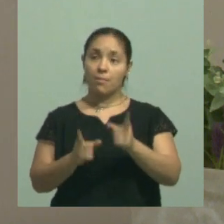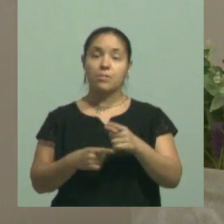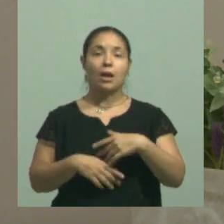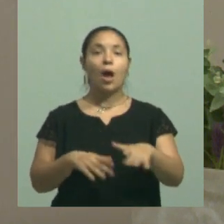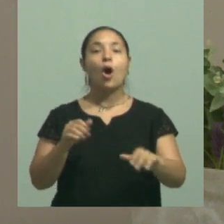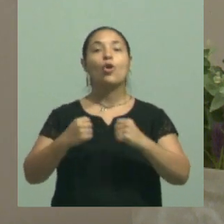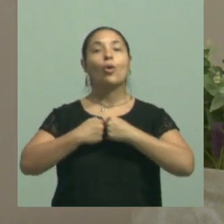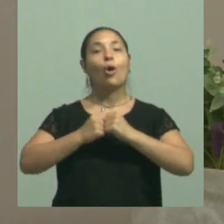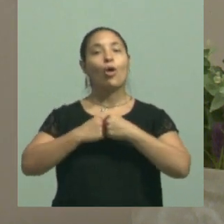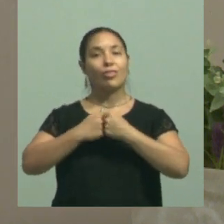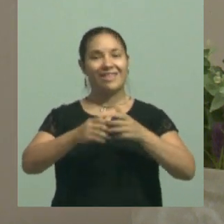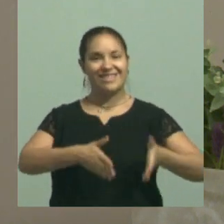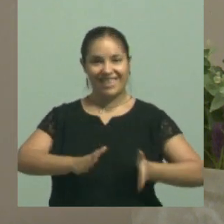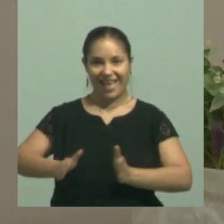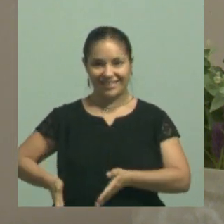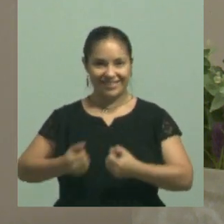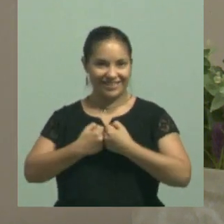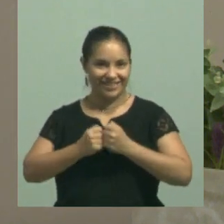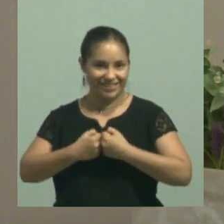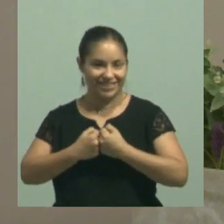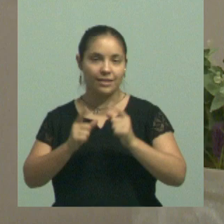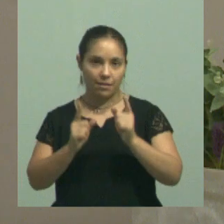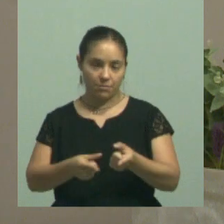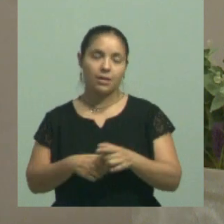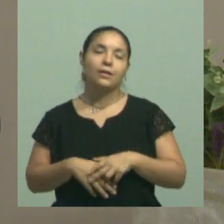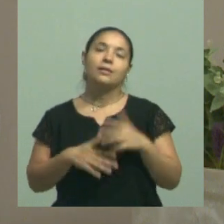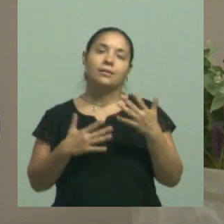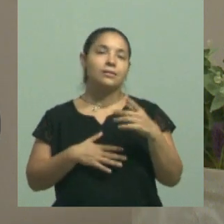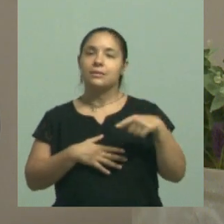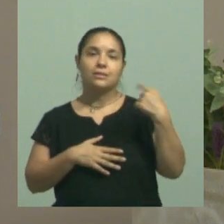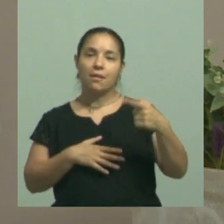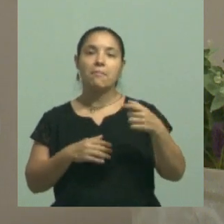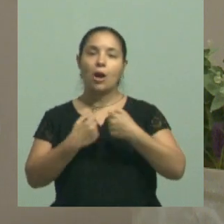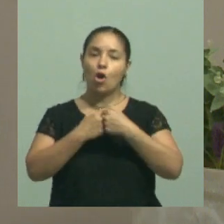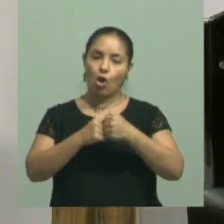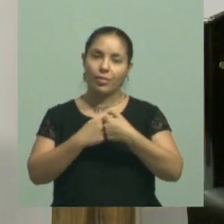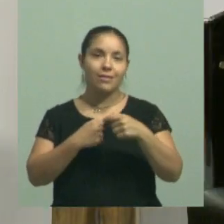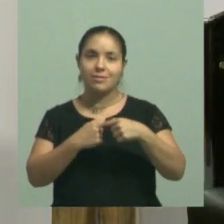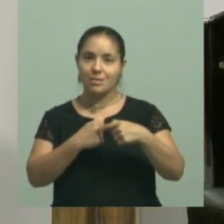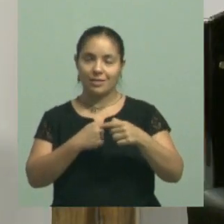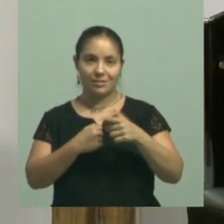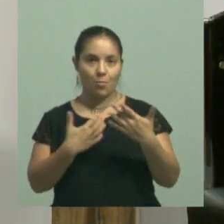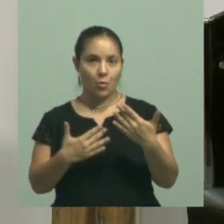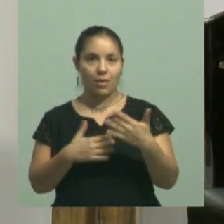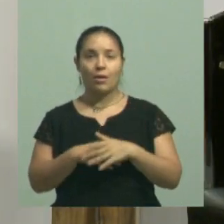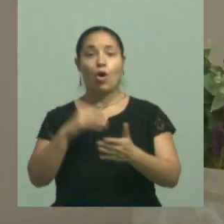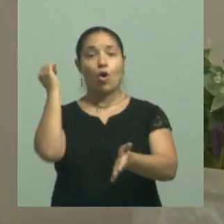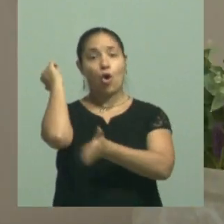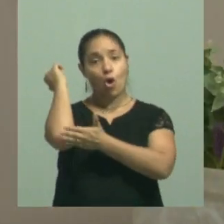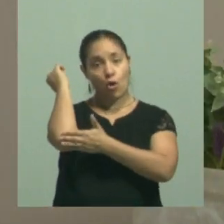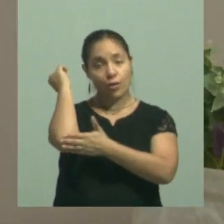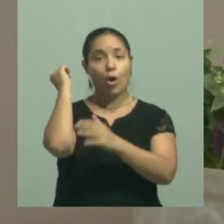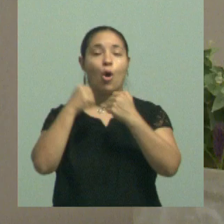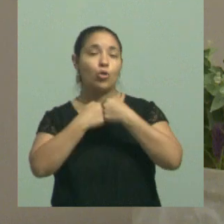rodillas. Las rodillas, que es lo que siempre también de alguna manera aconsejan usar, ¿no? Exacto. Codos y rodillas, cuando estamos en una posición